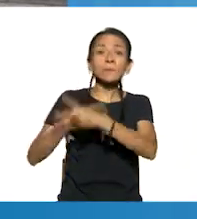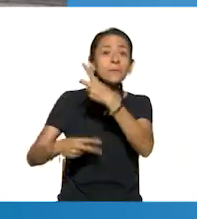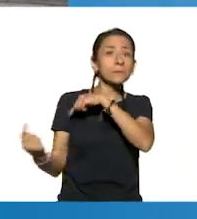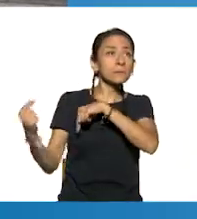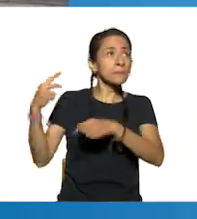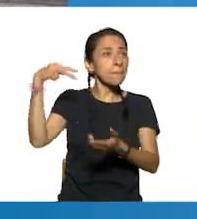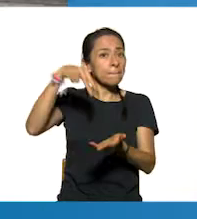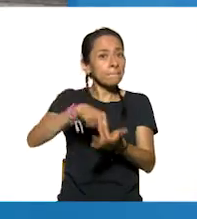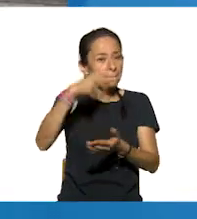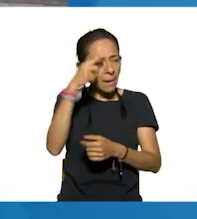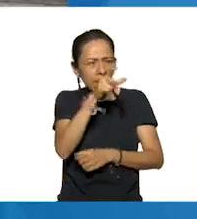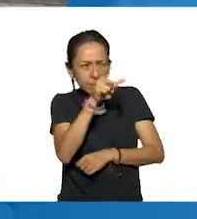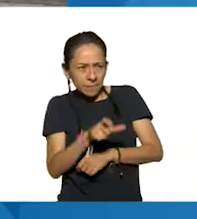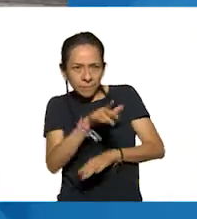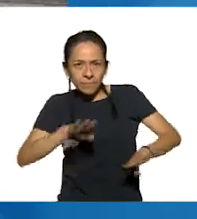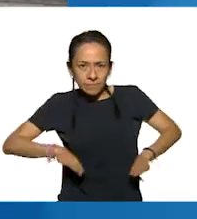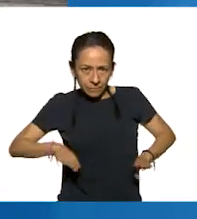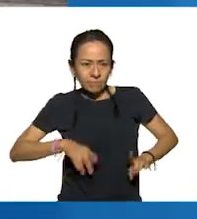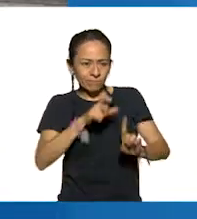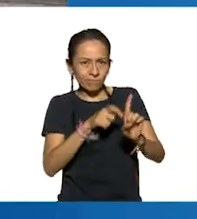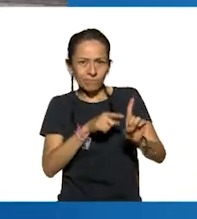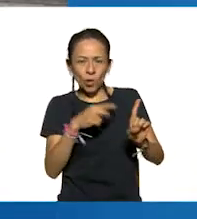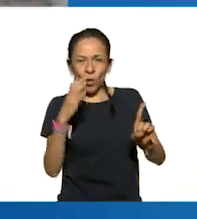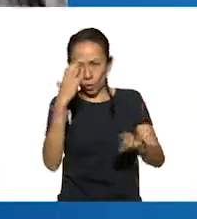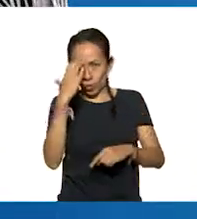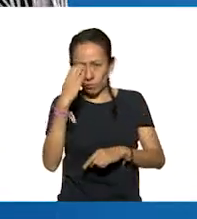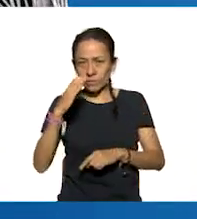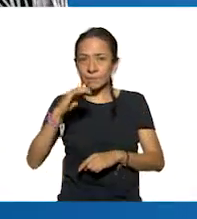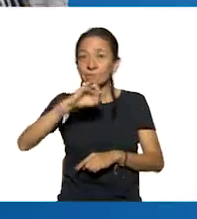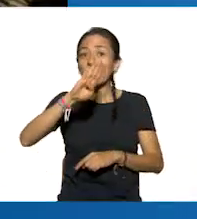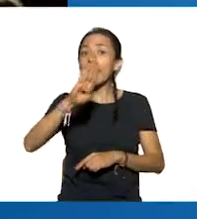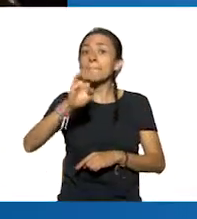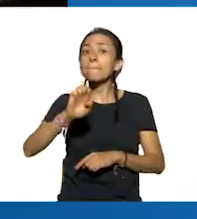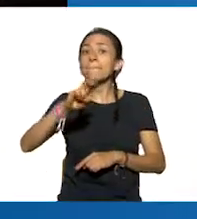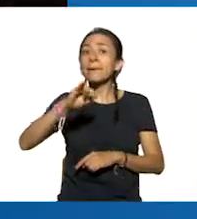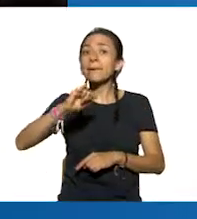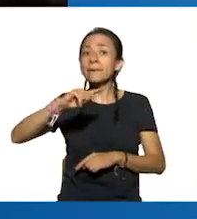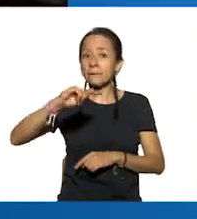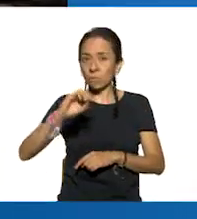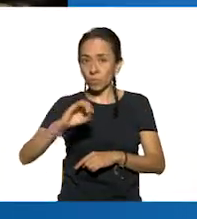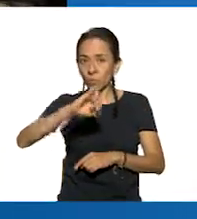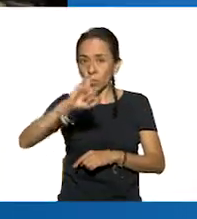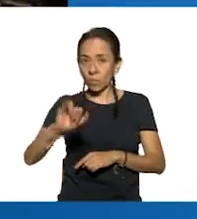ese personaje que se llamó Benito Juárez, que nació aquí,